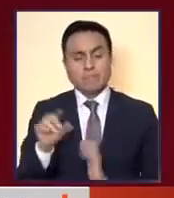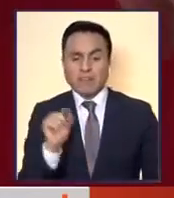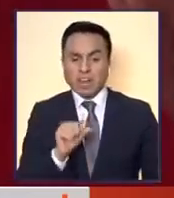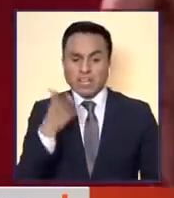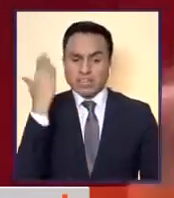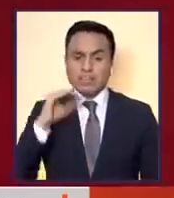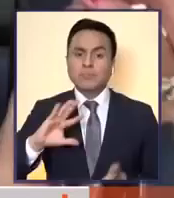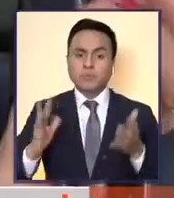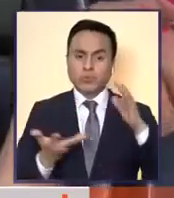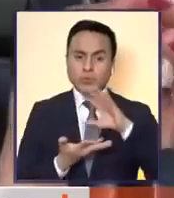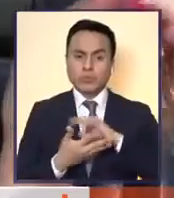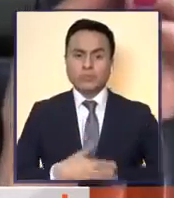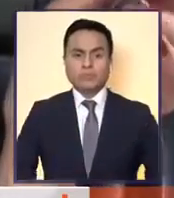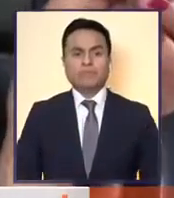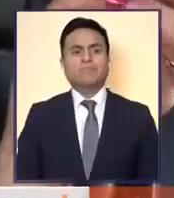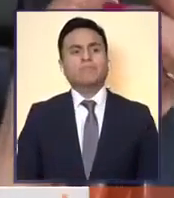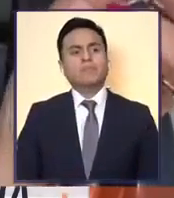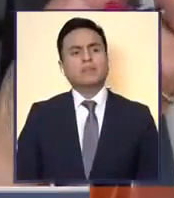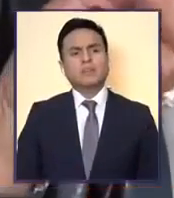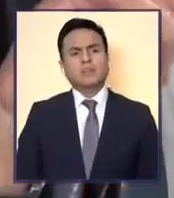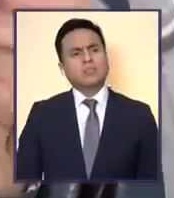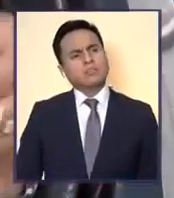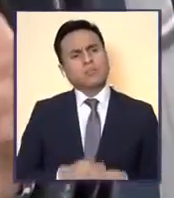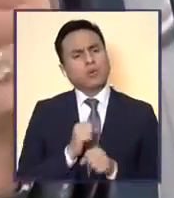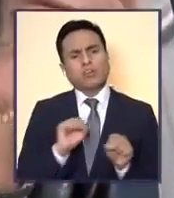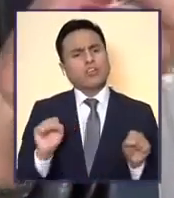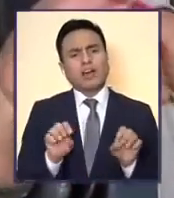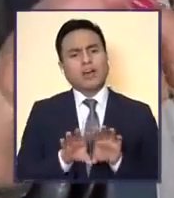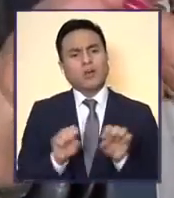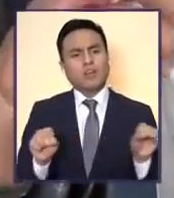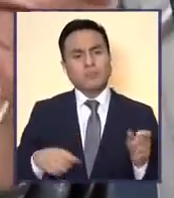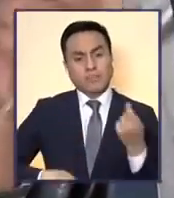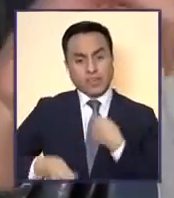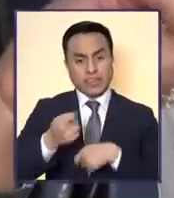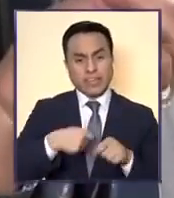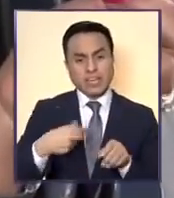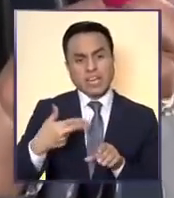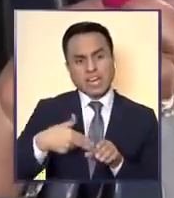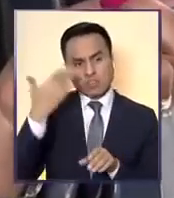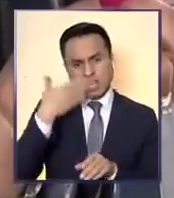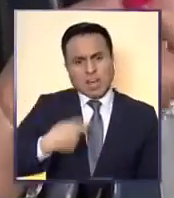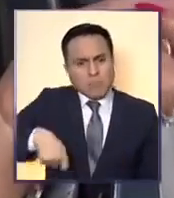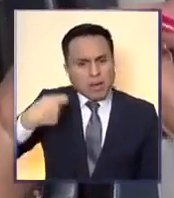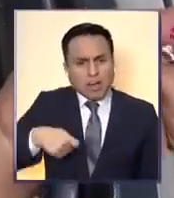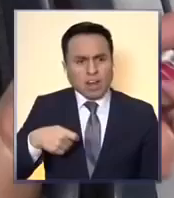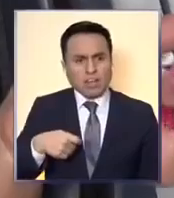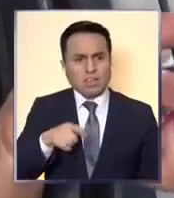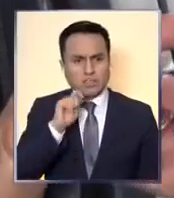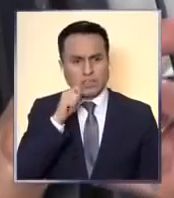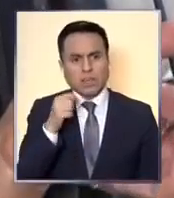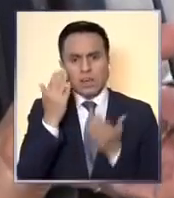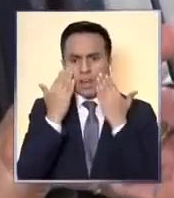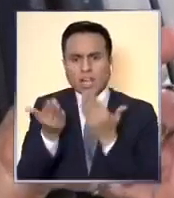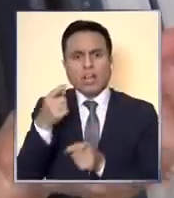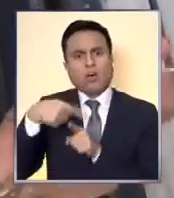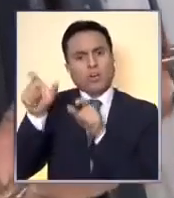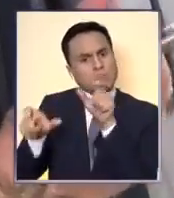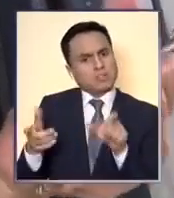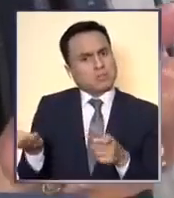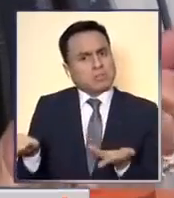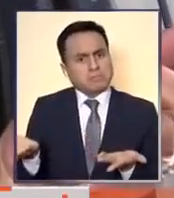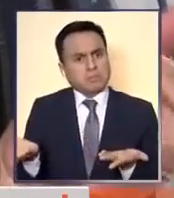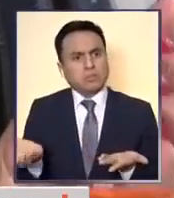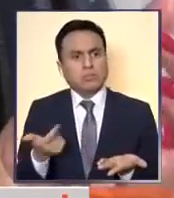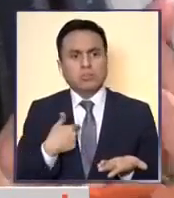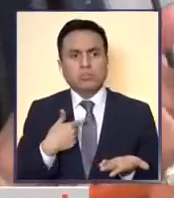del mundo. Yo no puedo estar de acuerdo en que me vendan la gasolina más cara si se la están regalando a otros. Yo